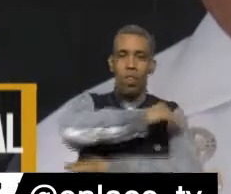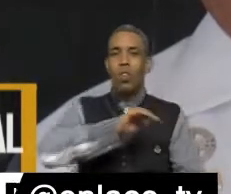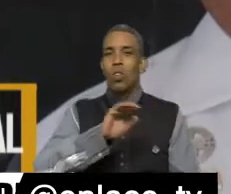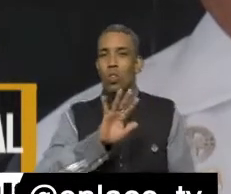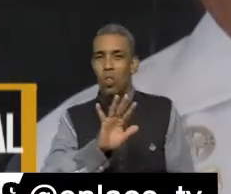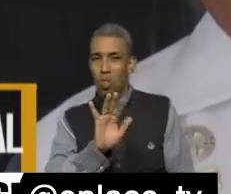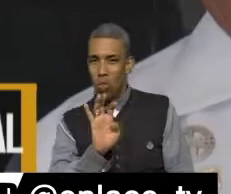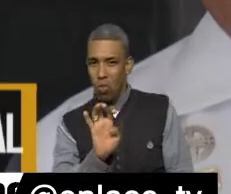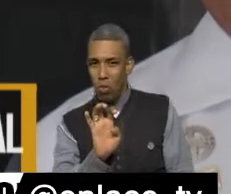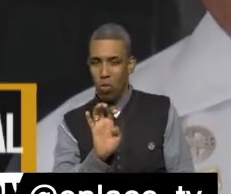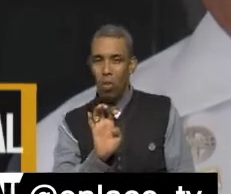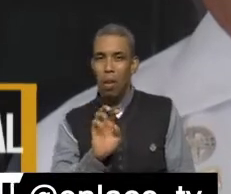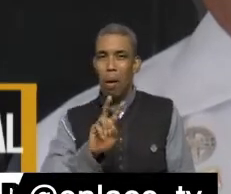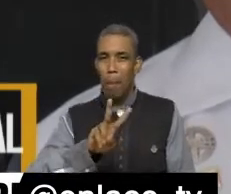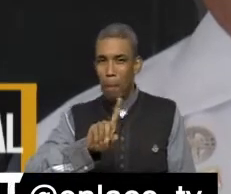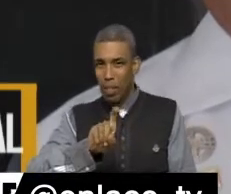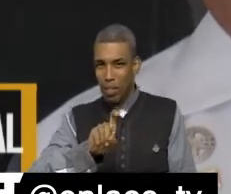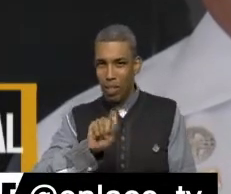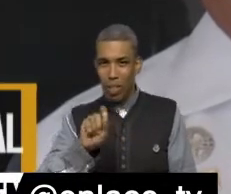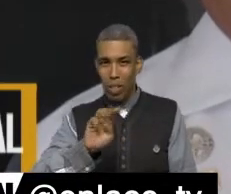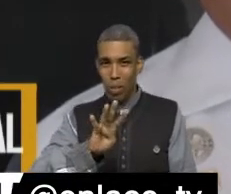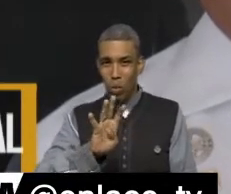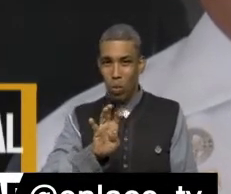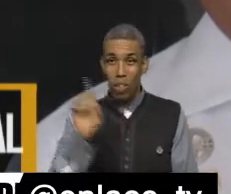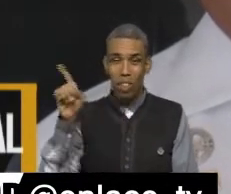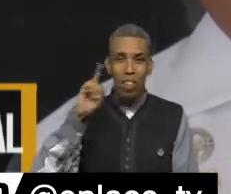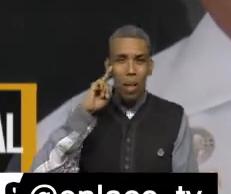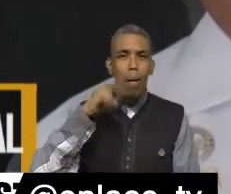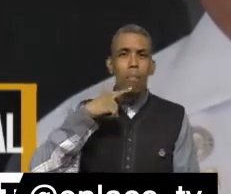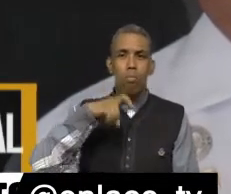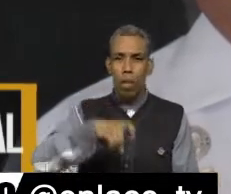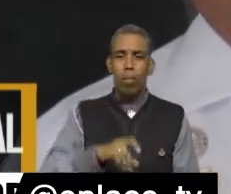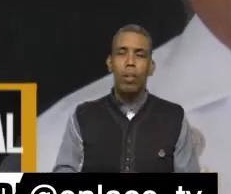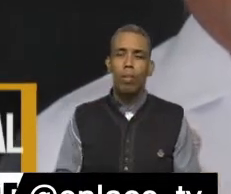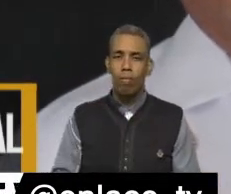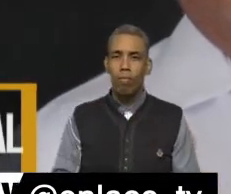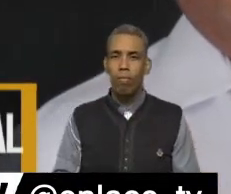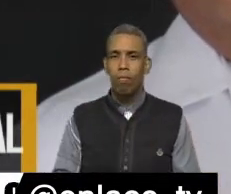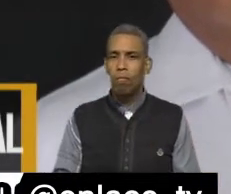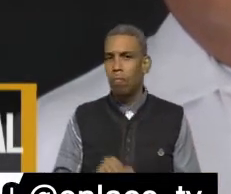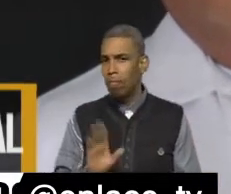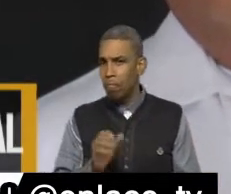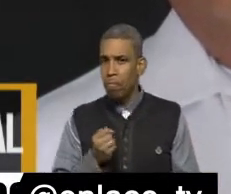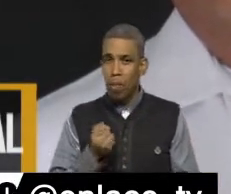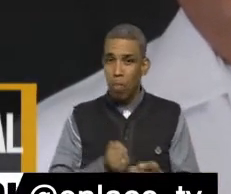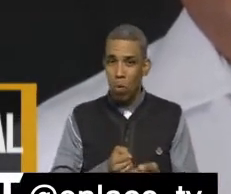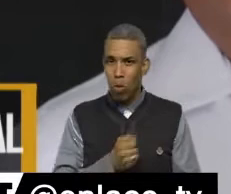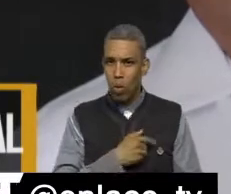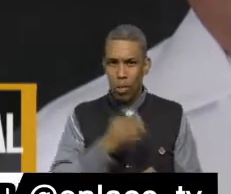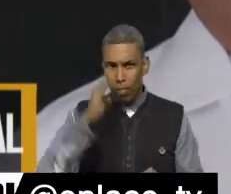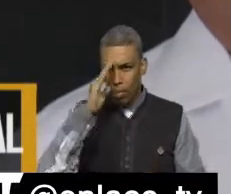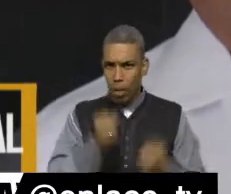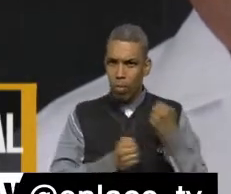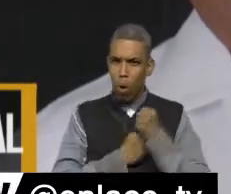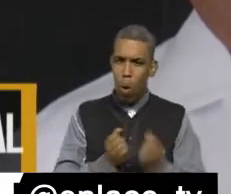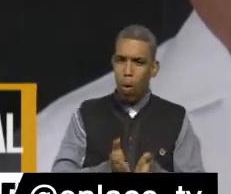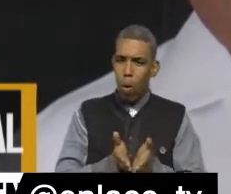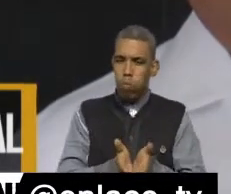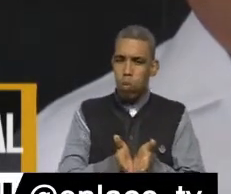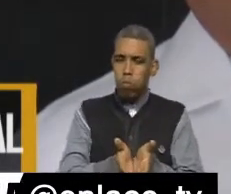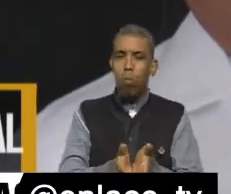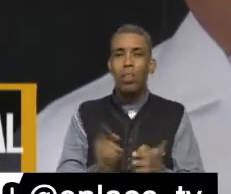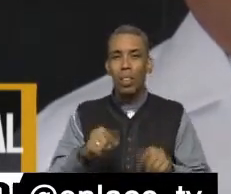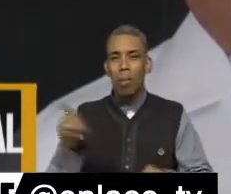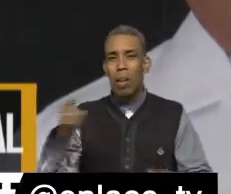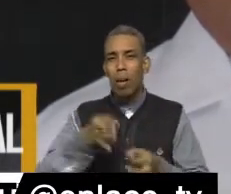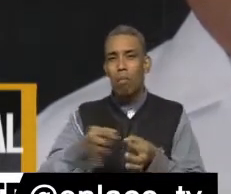59, número 2649, barrio San Francisco, y con el apoyo del batallón fluvial número 17 con sede en Magangué,